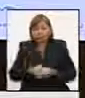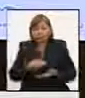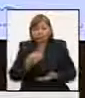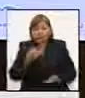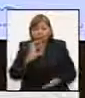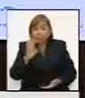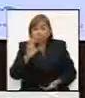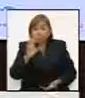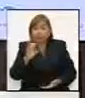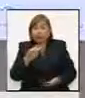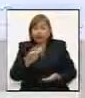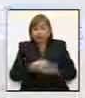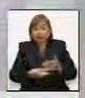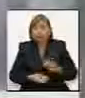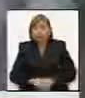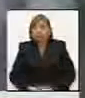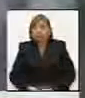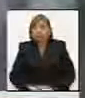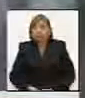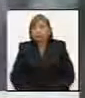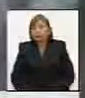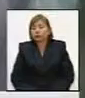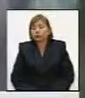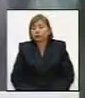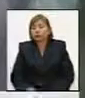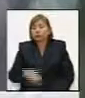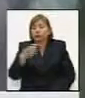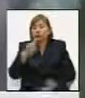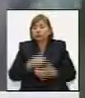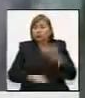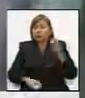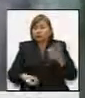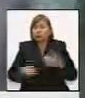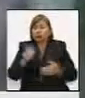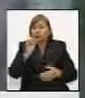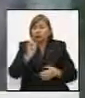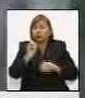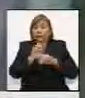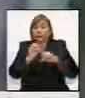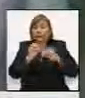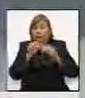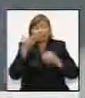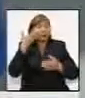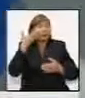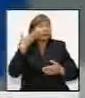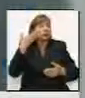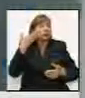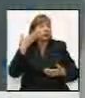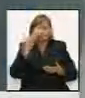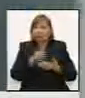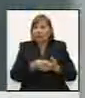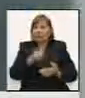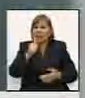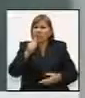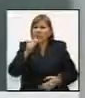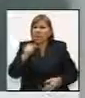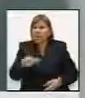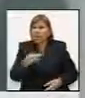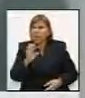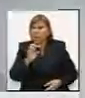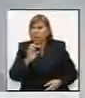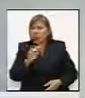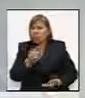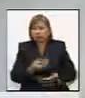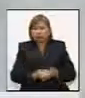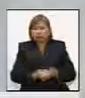dólares por tonelada métrica. En la actualidad, el precio del denominado oro blanco en el mercado se encuentra valorizado en $10,000